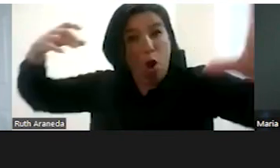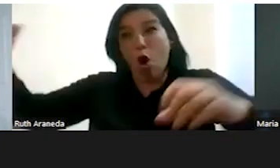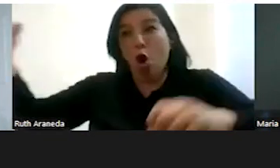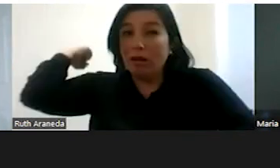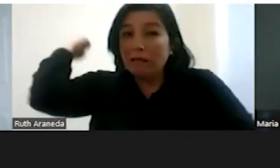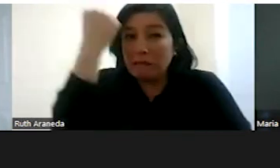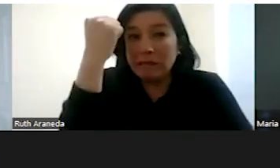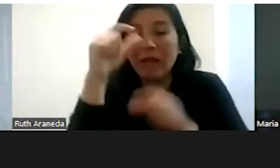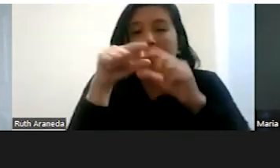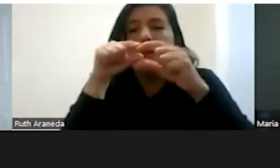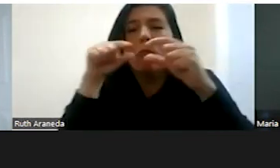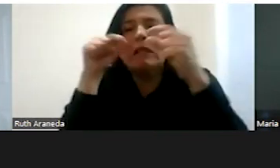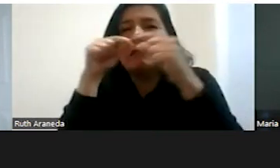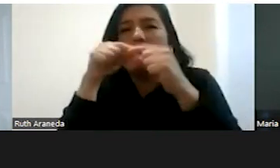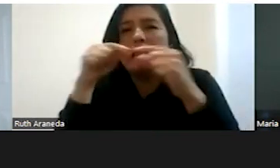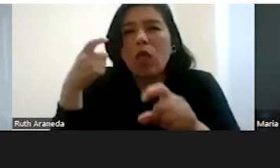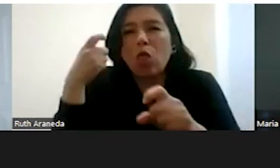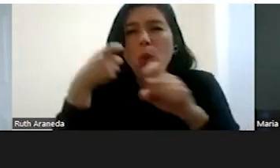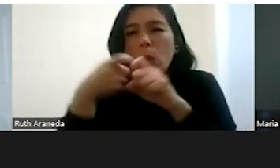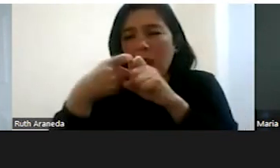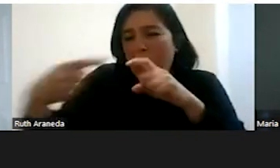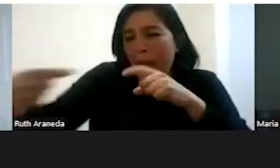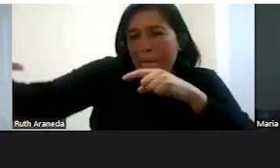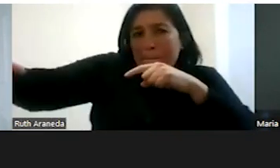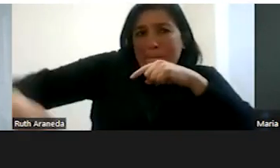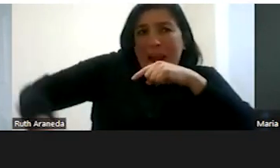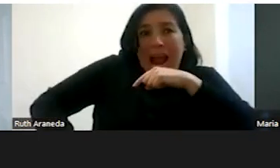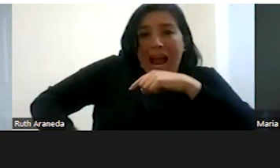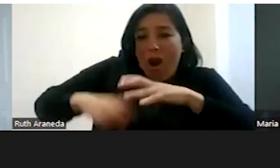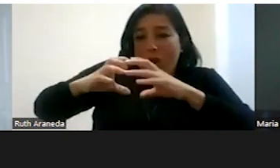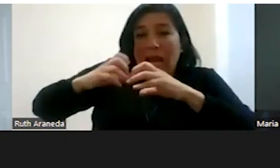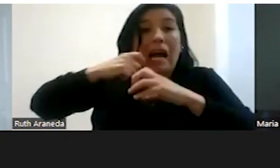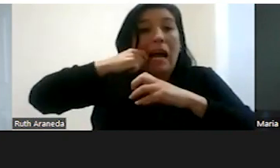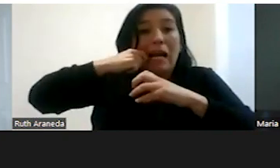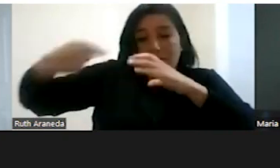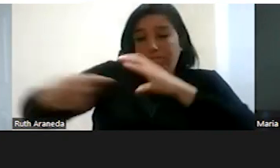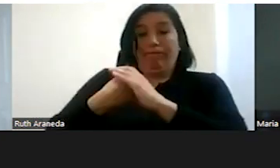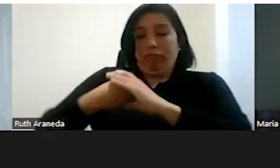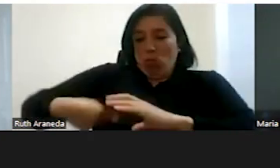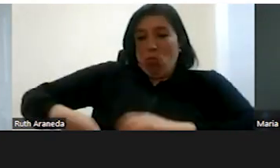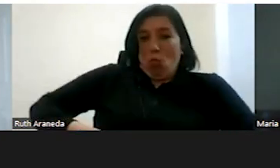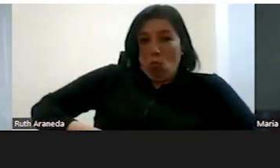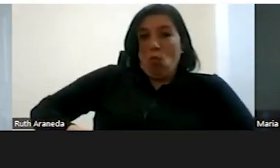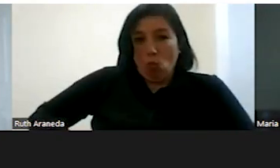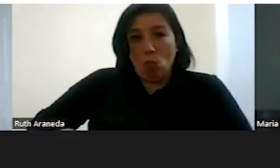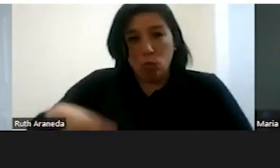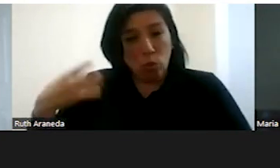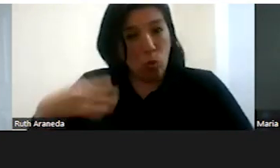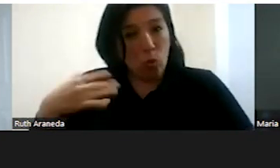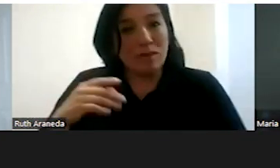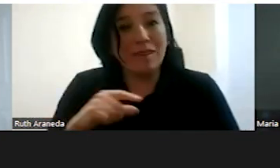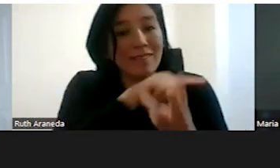son puntas pequeñas, de penetrar el cuerpo de una vértebra. Ese es un contexto bien excepcional, digamos, un